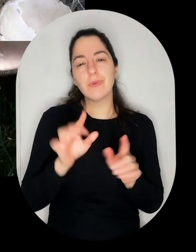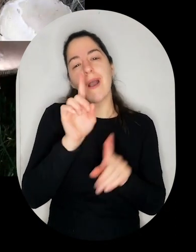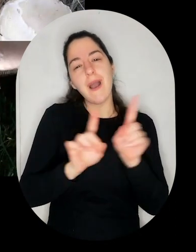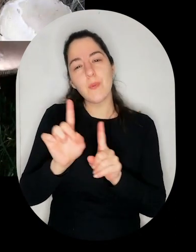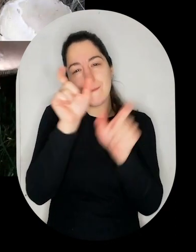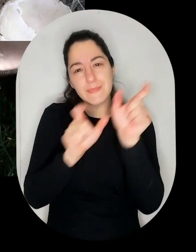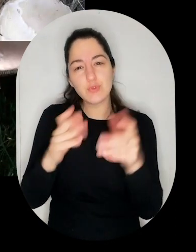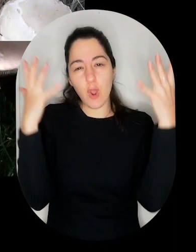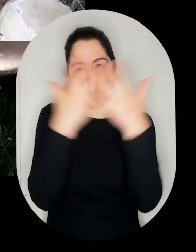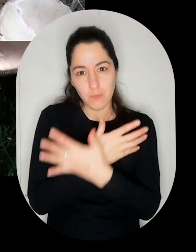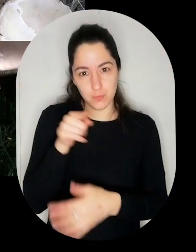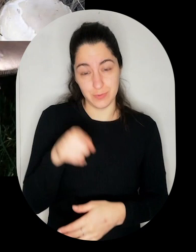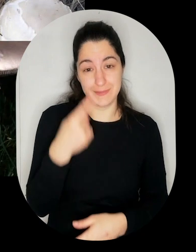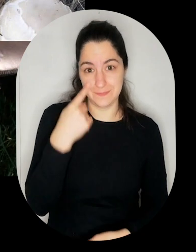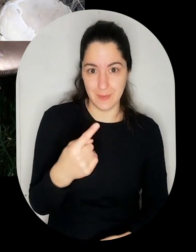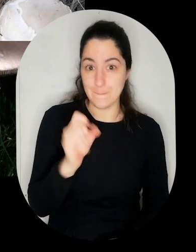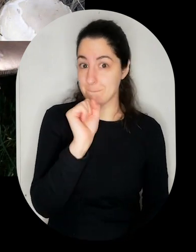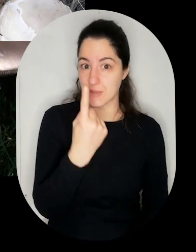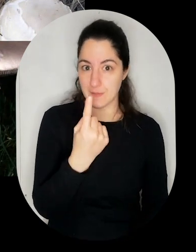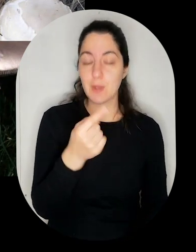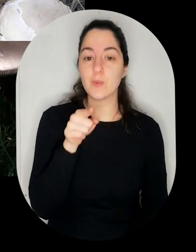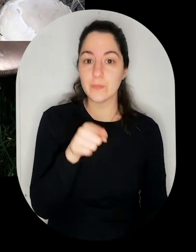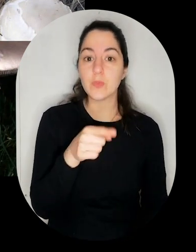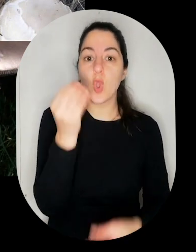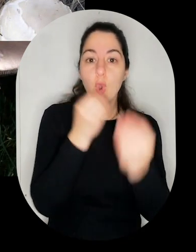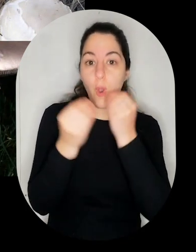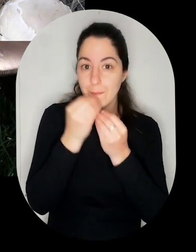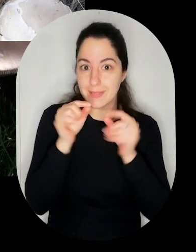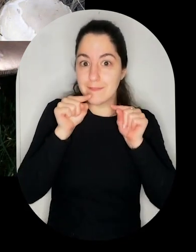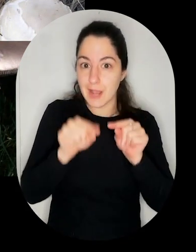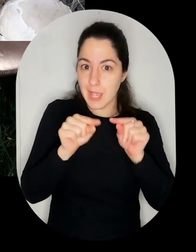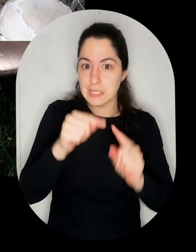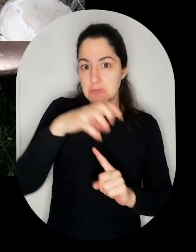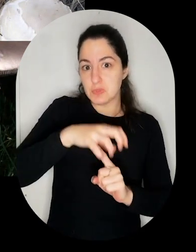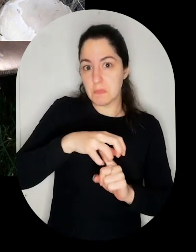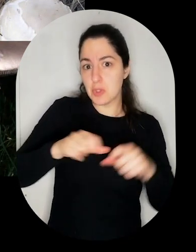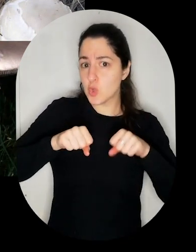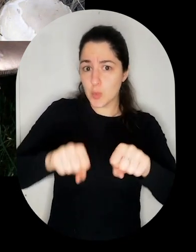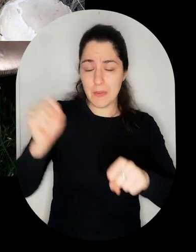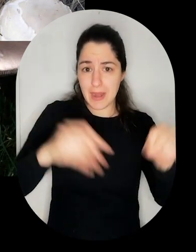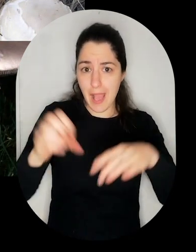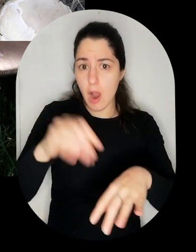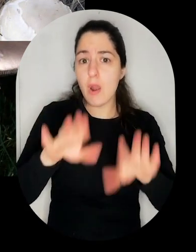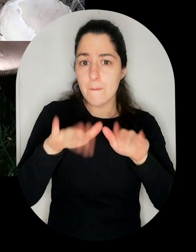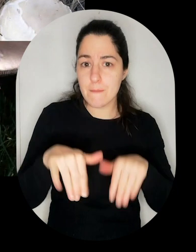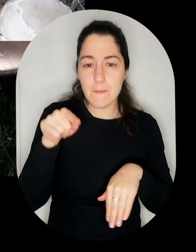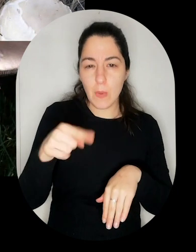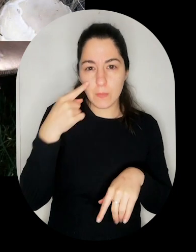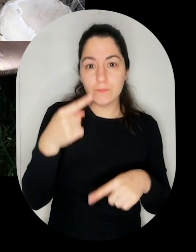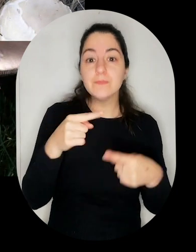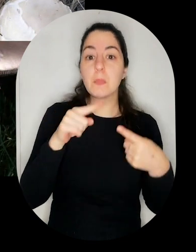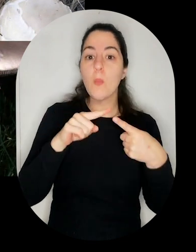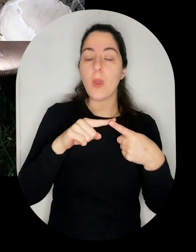muy poquitos y en forma muy escueta. Primero, Agaricus comestibles, ¿ya? Parientes del champiñón de supermercado, Agaricus bisporus. Vamos a